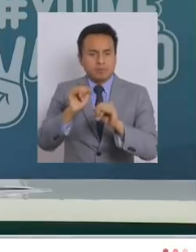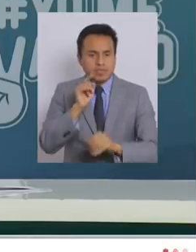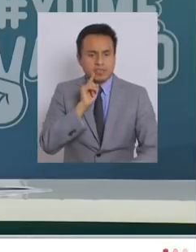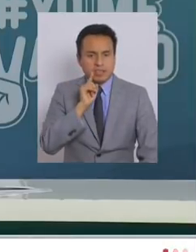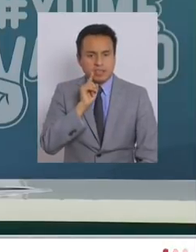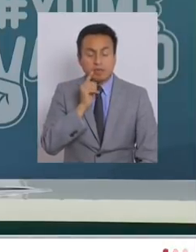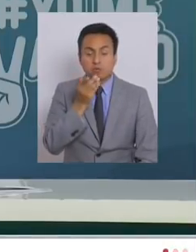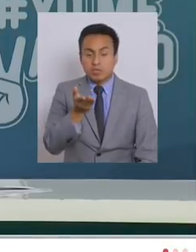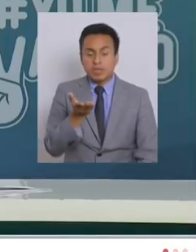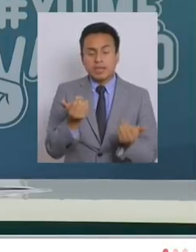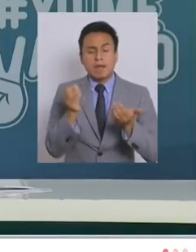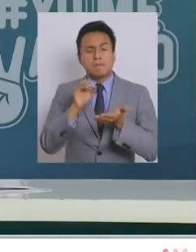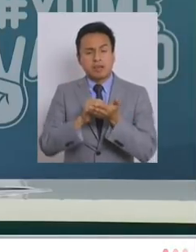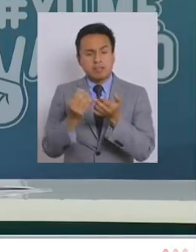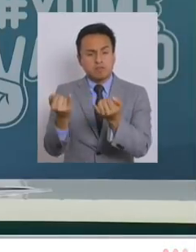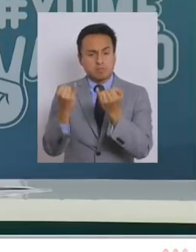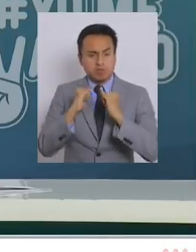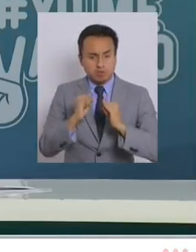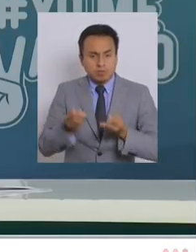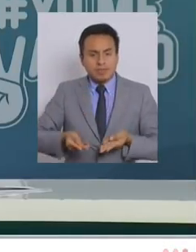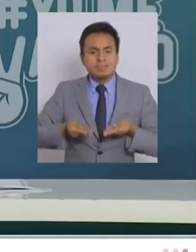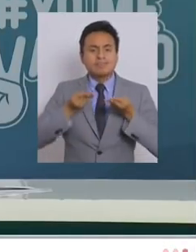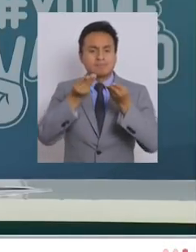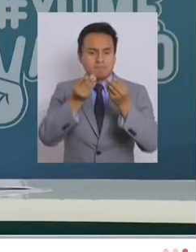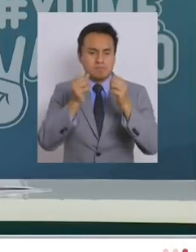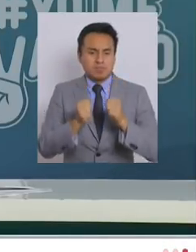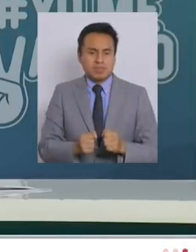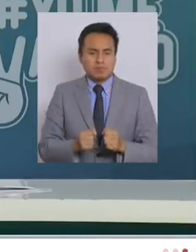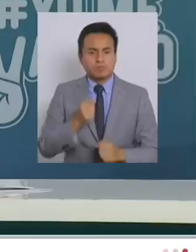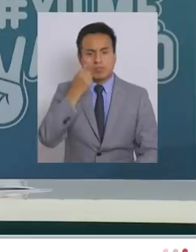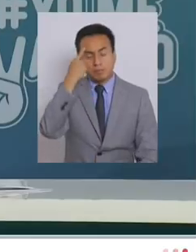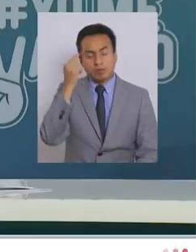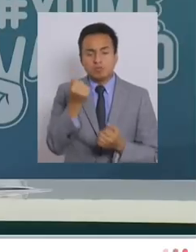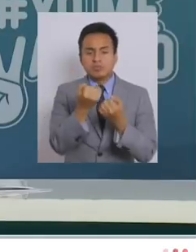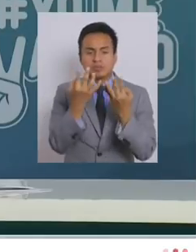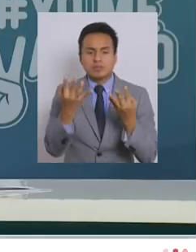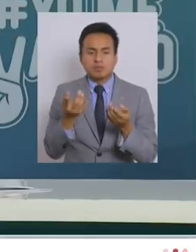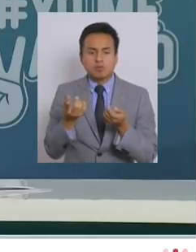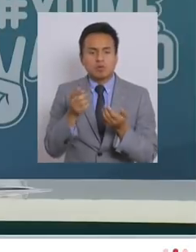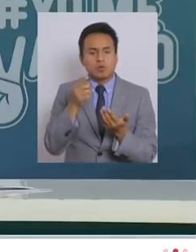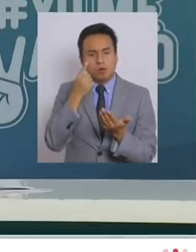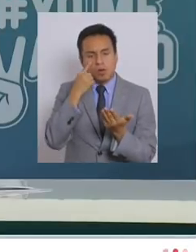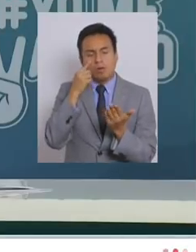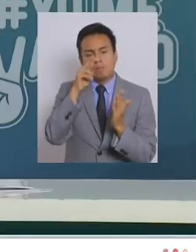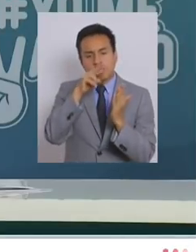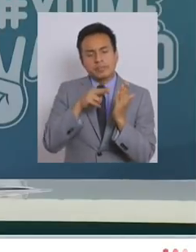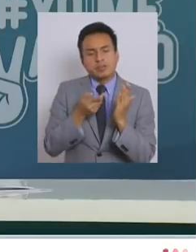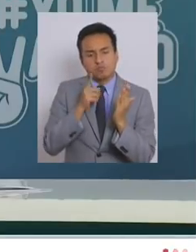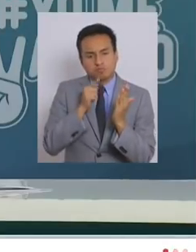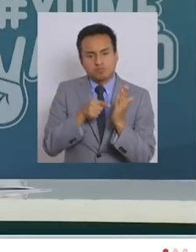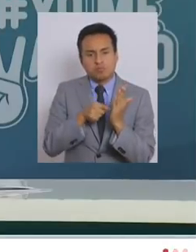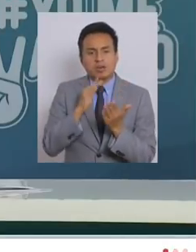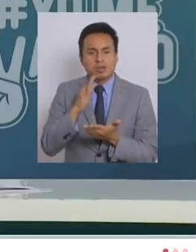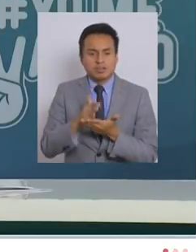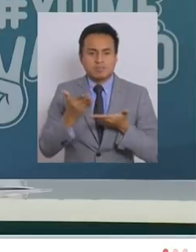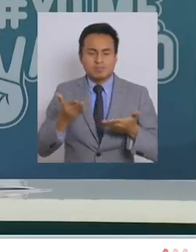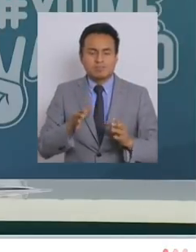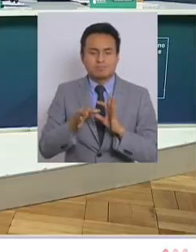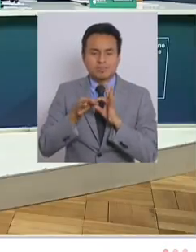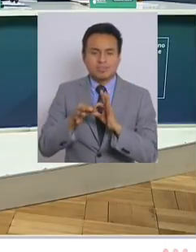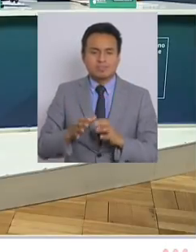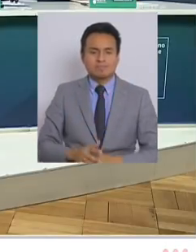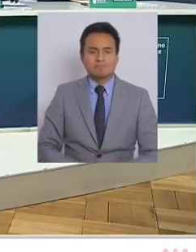si usted requiere más información solo podemos entregar pero son las cifras que yo manejo hasta el momento muchas